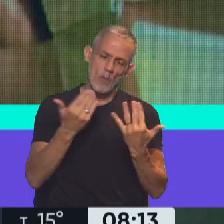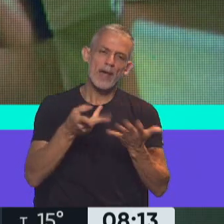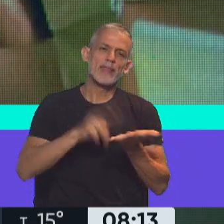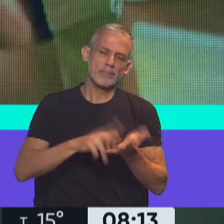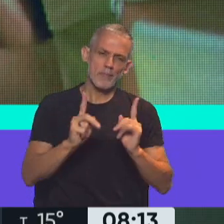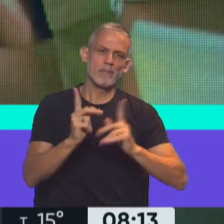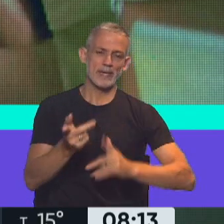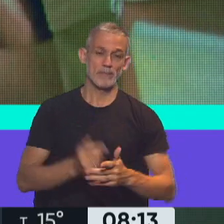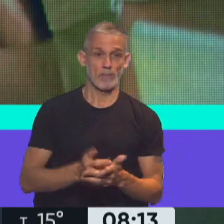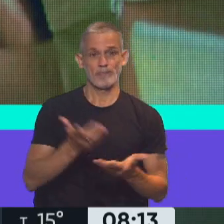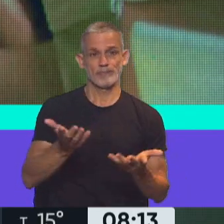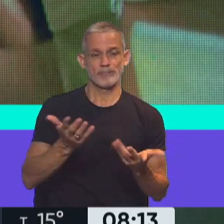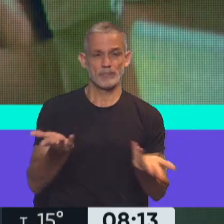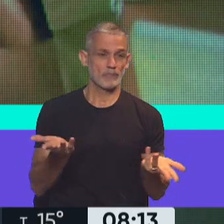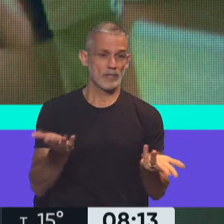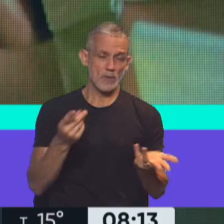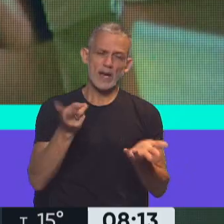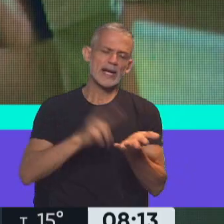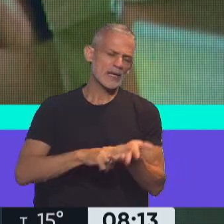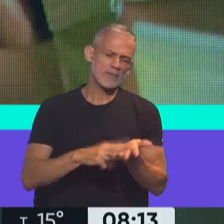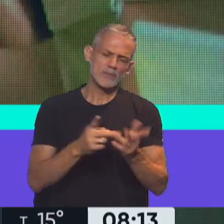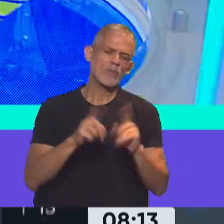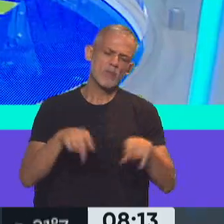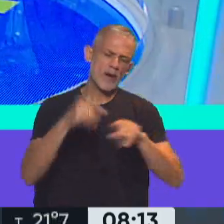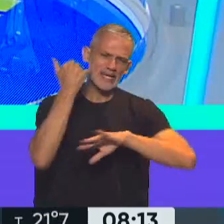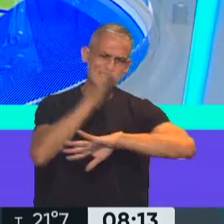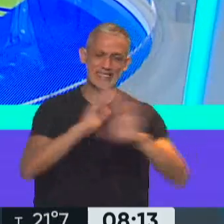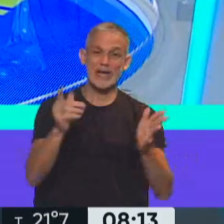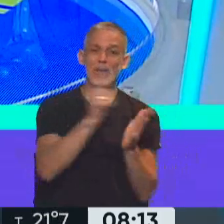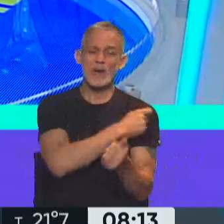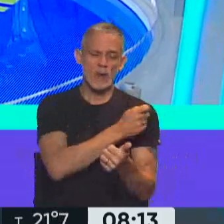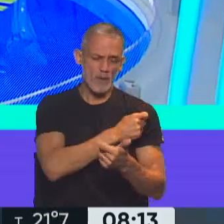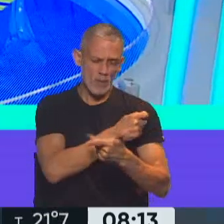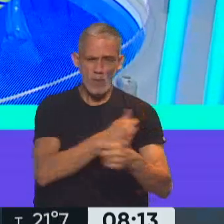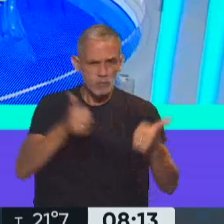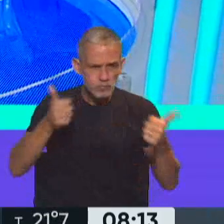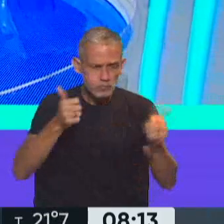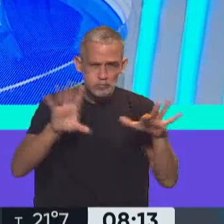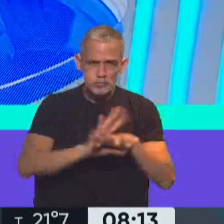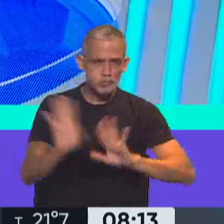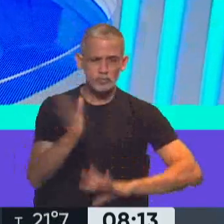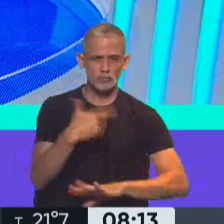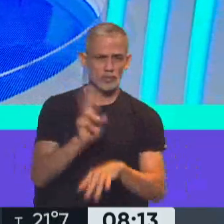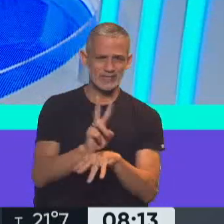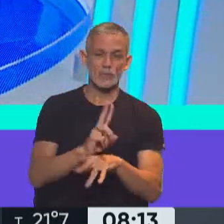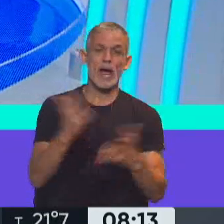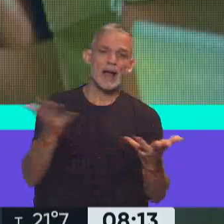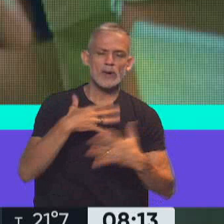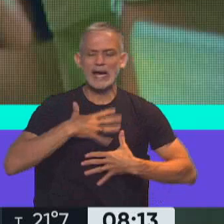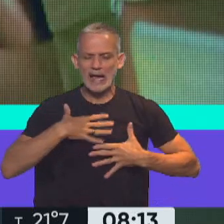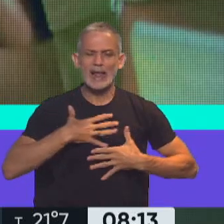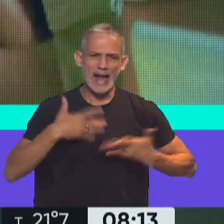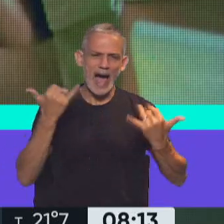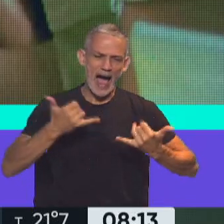todas las volvemos siempre a lo que repetimos montones de brinda todas las vacunas son seguras todas las vacunas tienen estos efectos adversos no